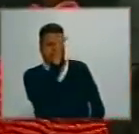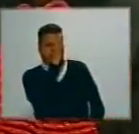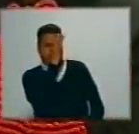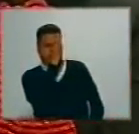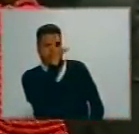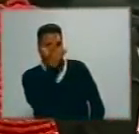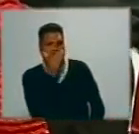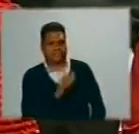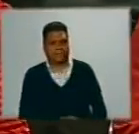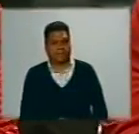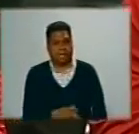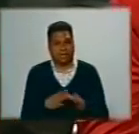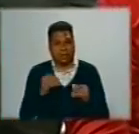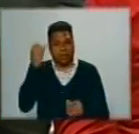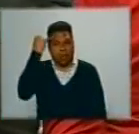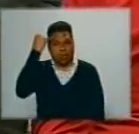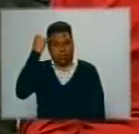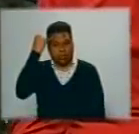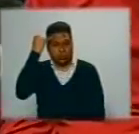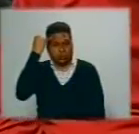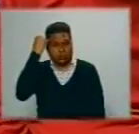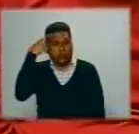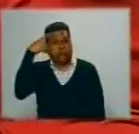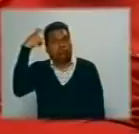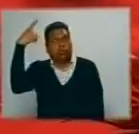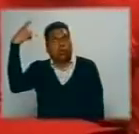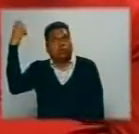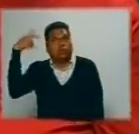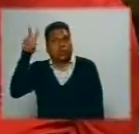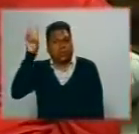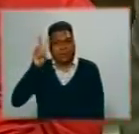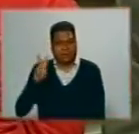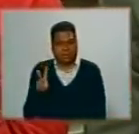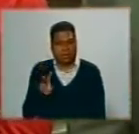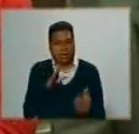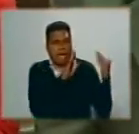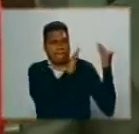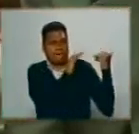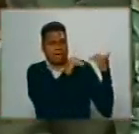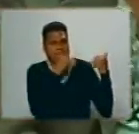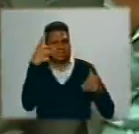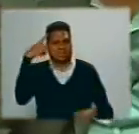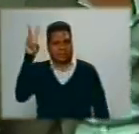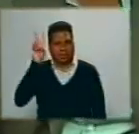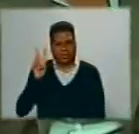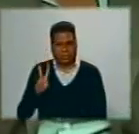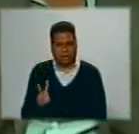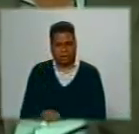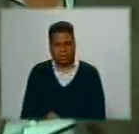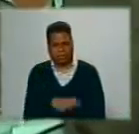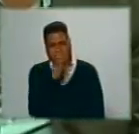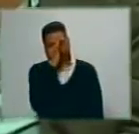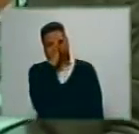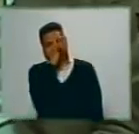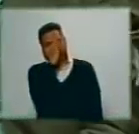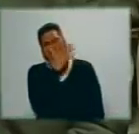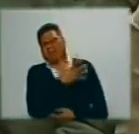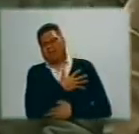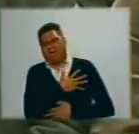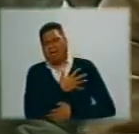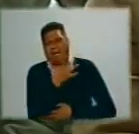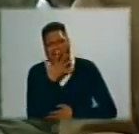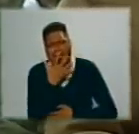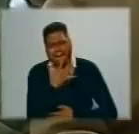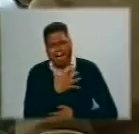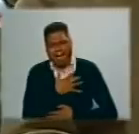de los sueños de los venezolanos, de burlarse de las esperanzas de los venezolanos, de burlarse de la voluntad de